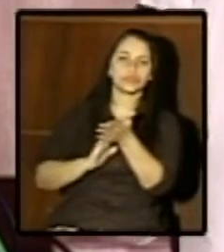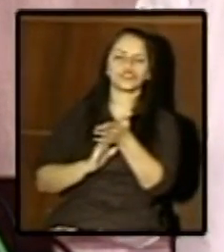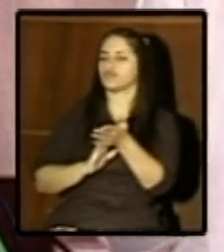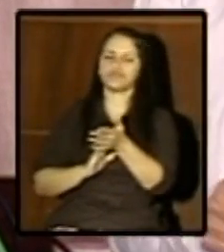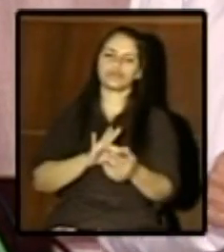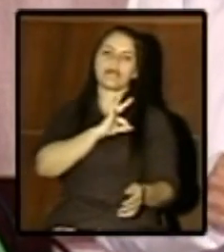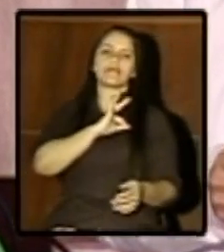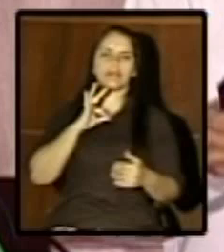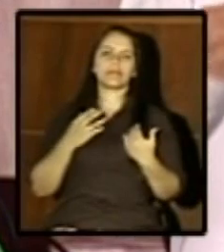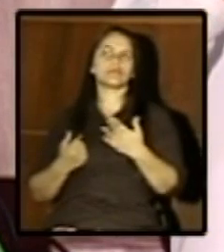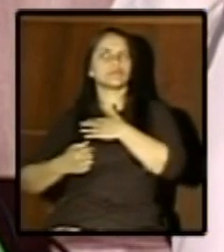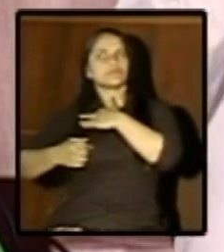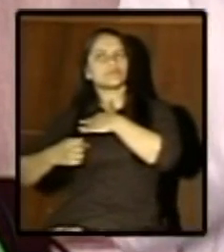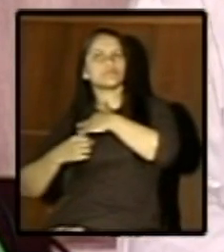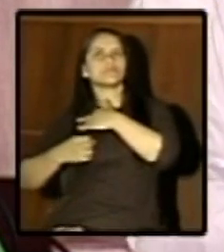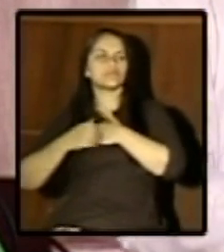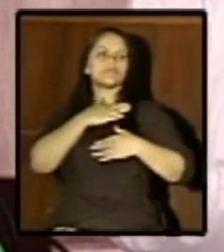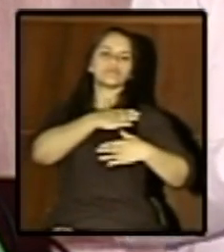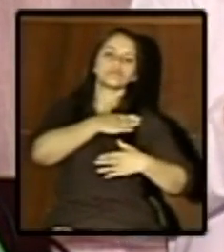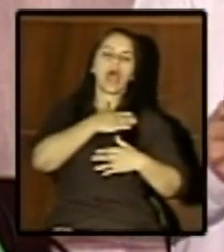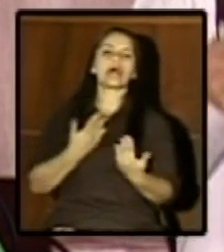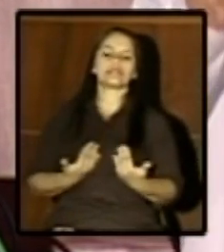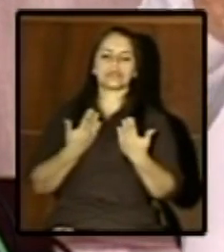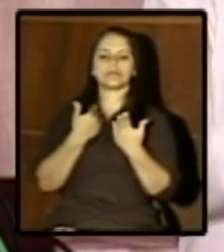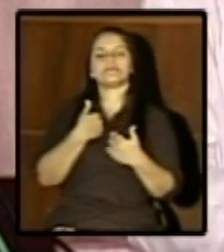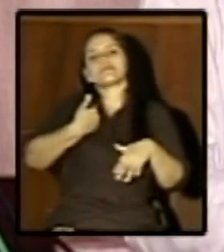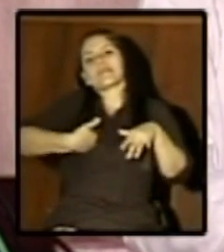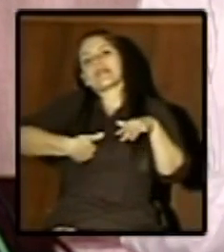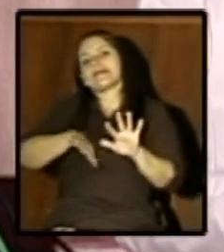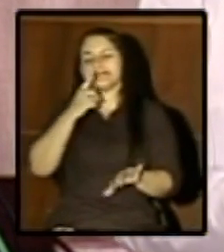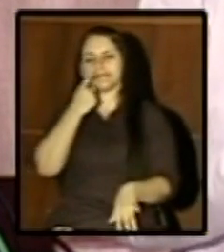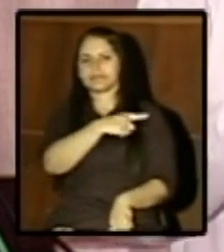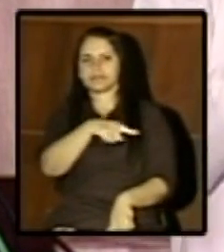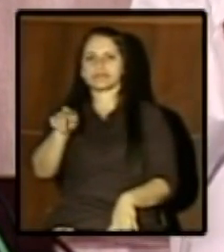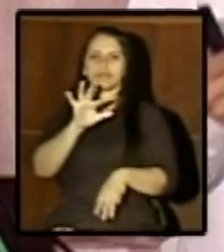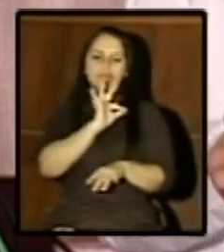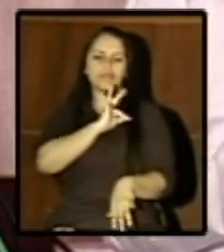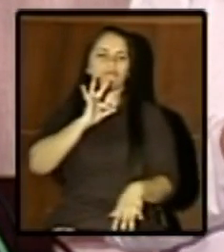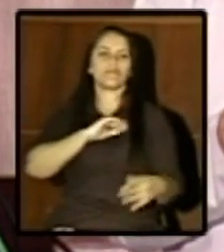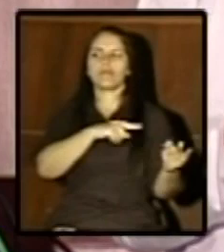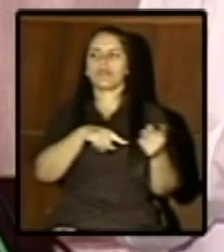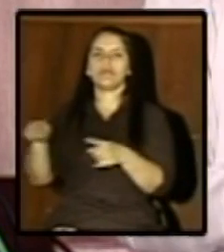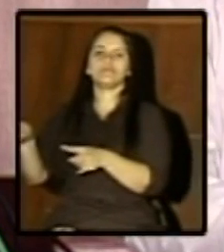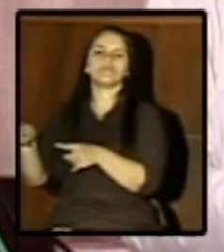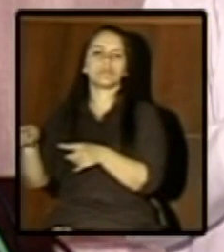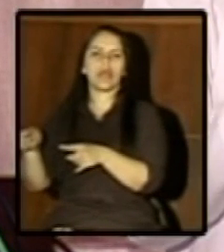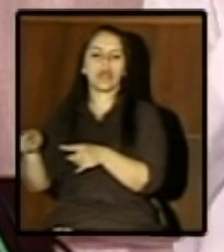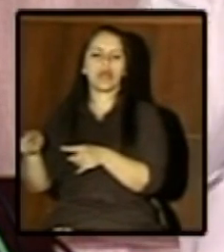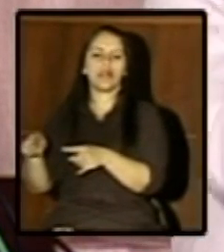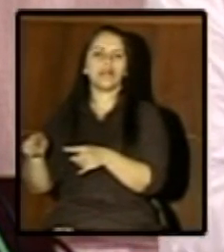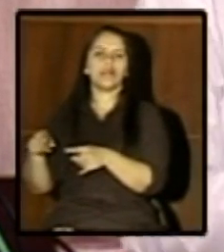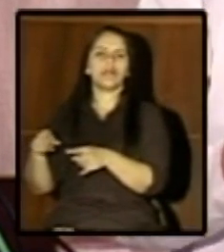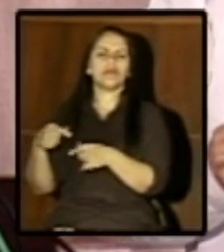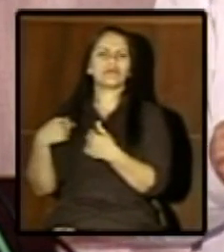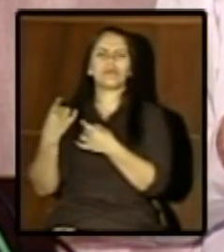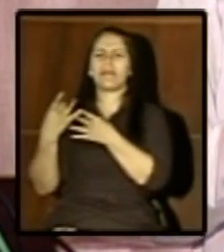el dolor. La terapia, vuelve y juega, la terapia no cura, la terapia evita la retracción y la pérdida del movimiento.